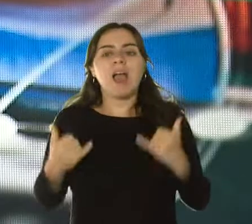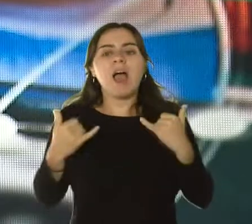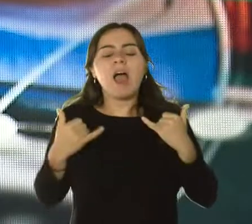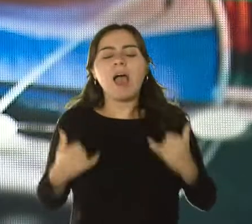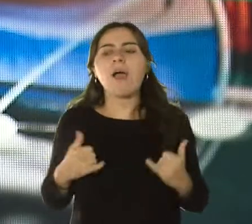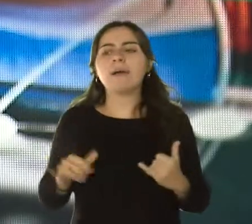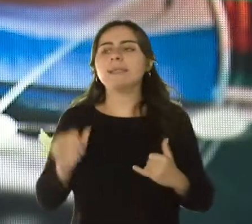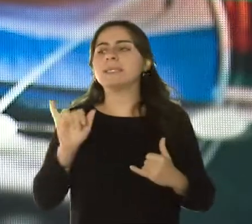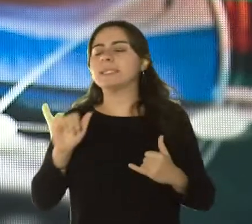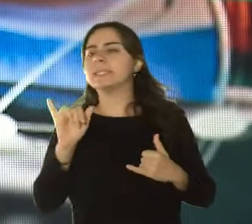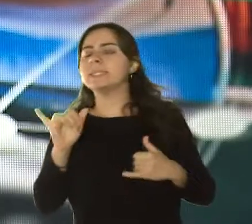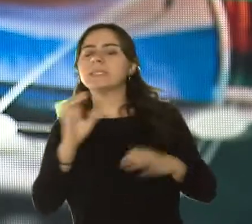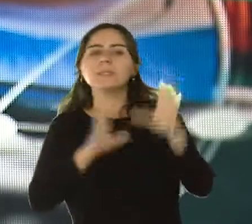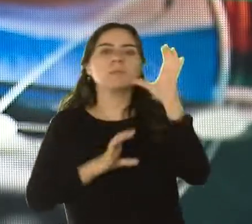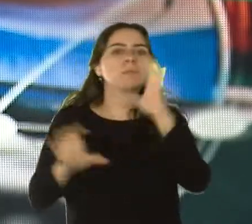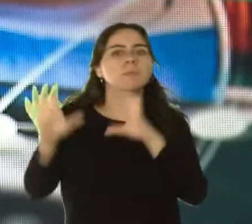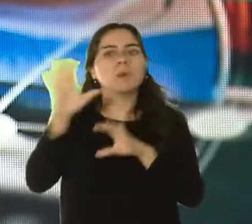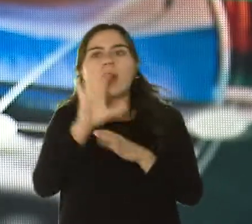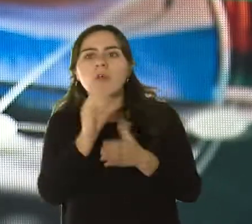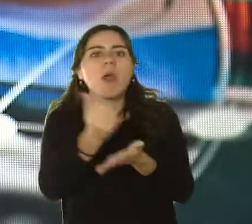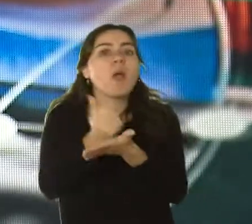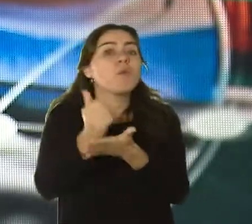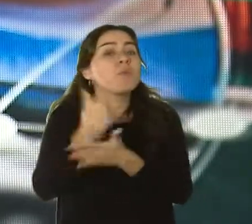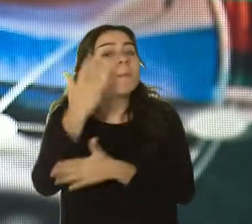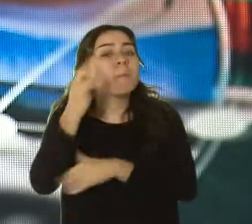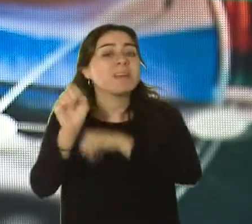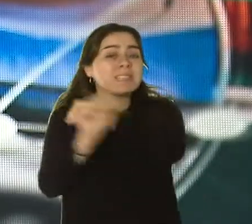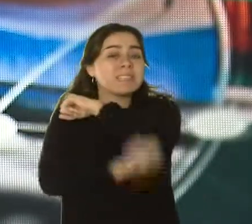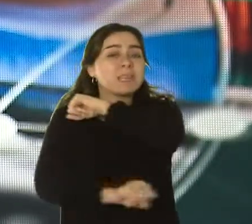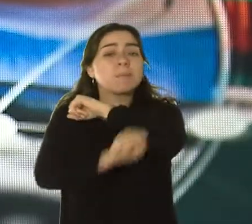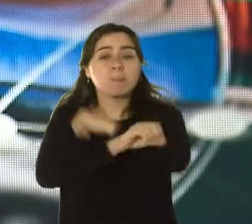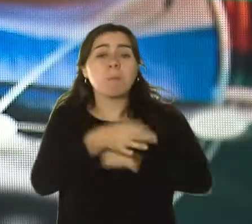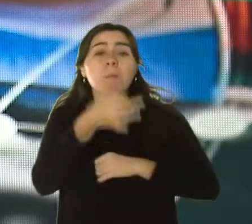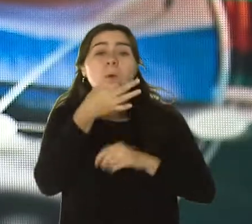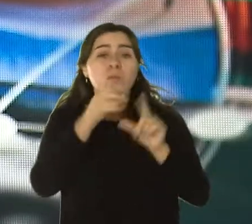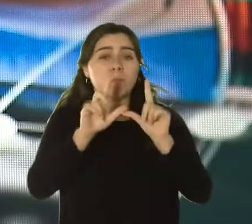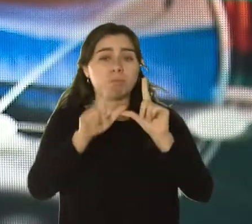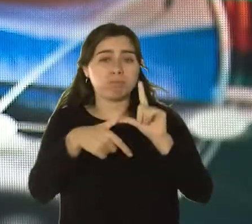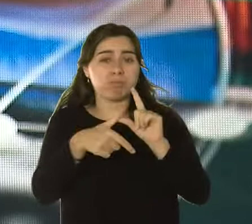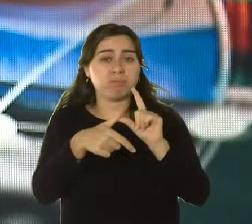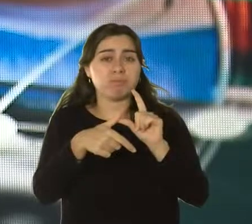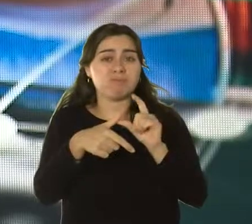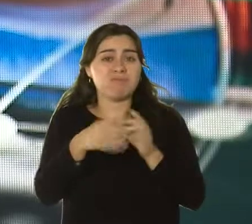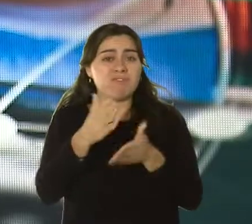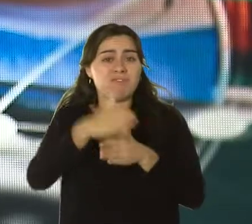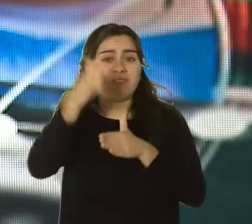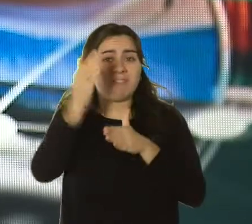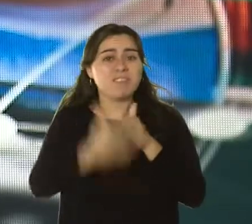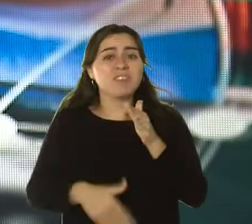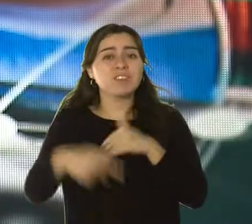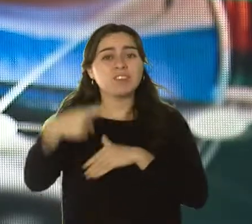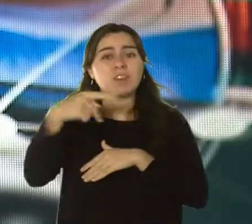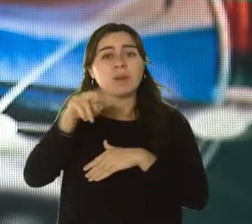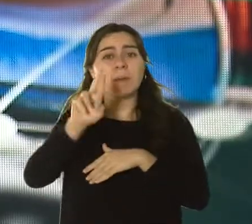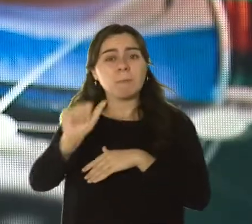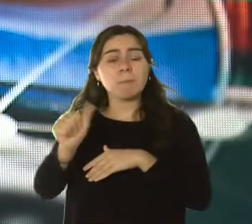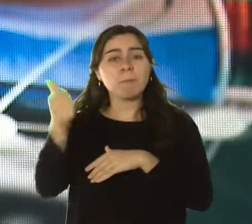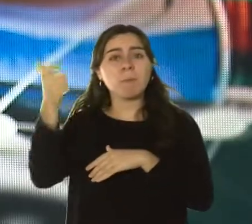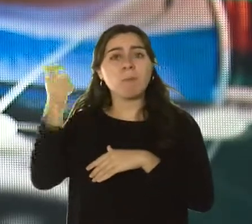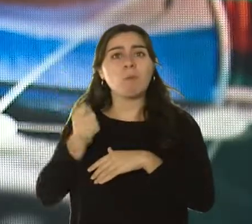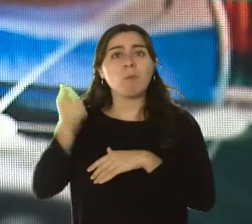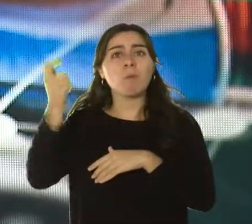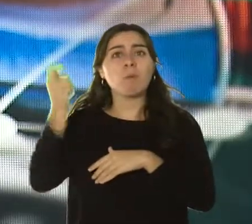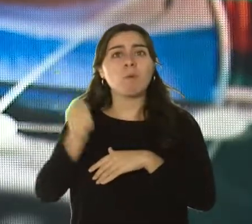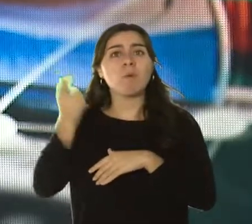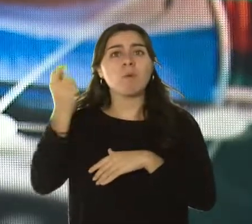a sabiendas que el PUA termina ahora en septiembre y eso no lo ha extendido, ¿verdad? Ya han estado gozando de estos ingresos que lo que ha creado es